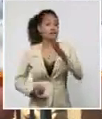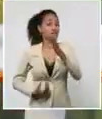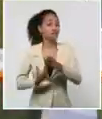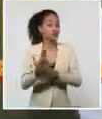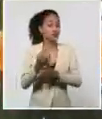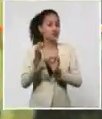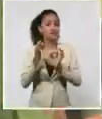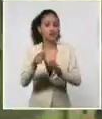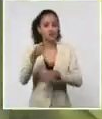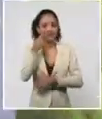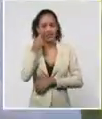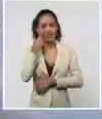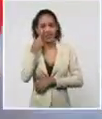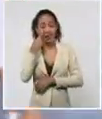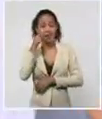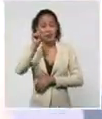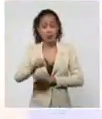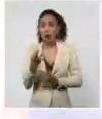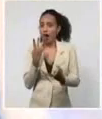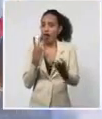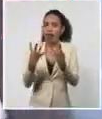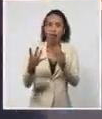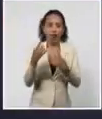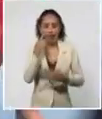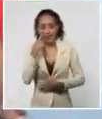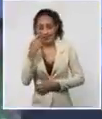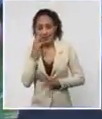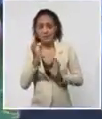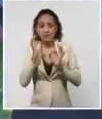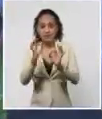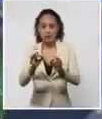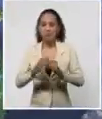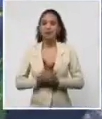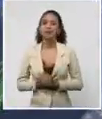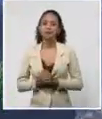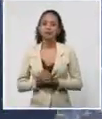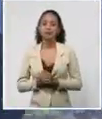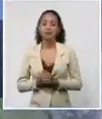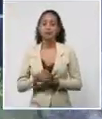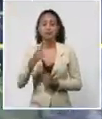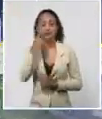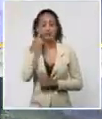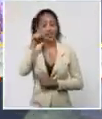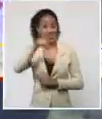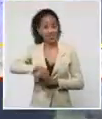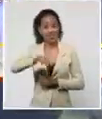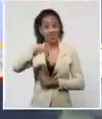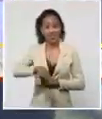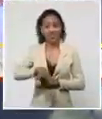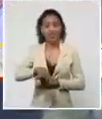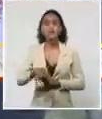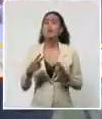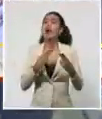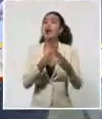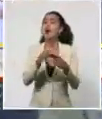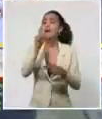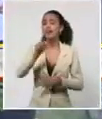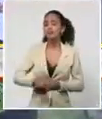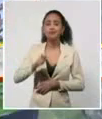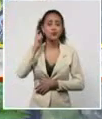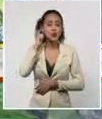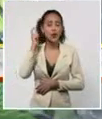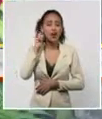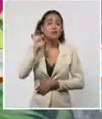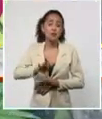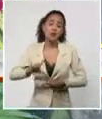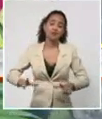amaneció intenso, que amaneció movido con la tradicional Diana Mambisa, un toque por toda la ciudad despertando a los santaclareños para conmemorar